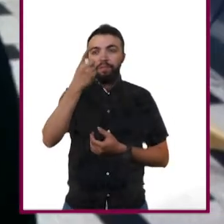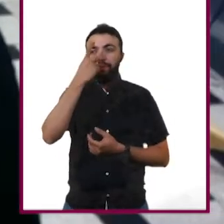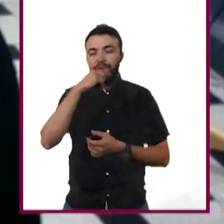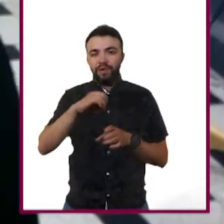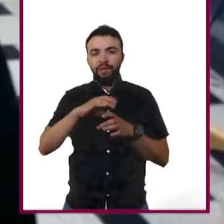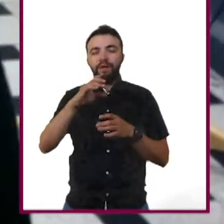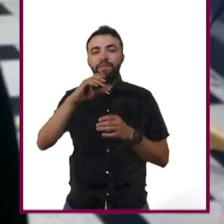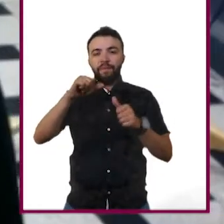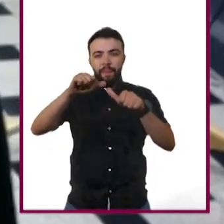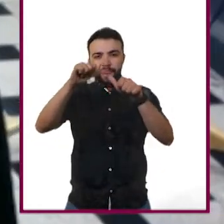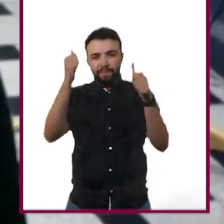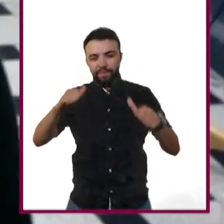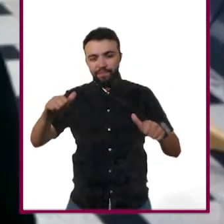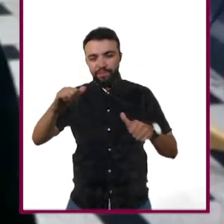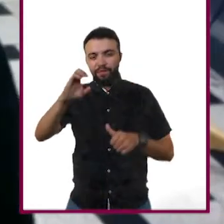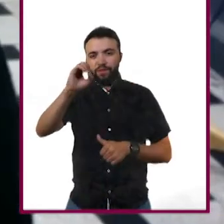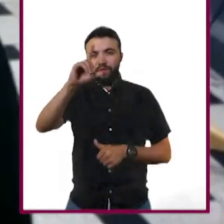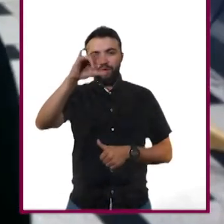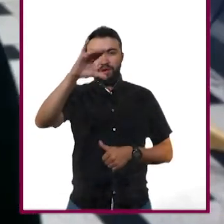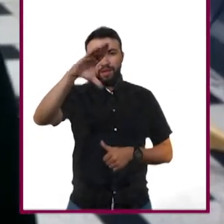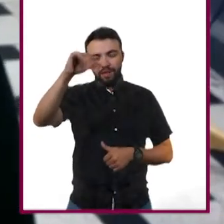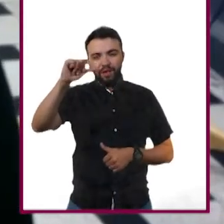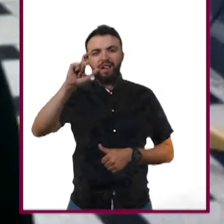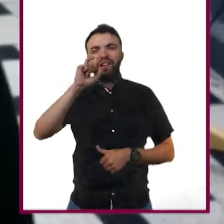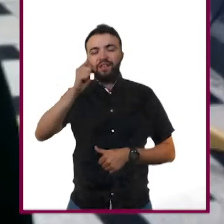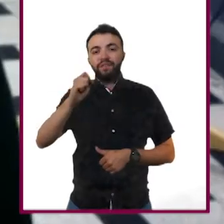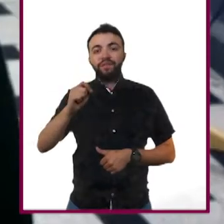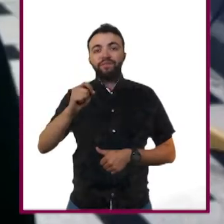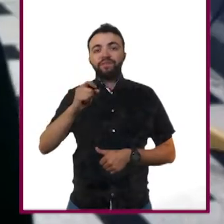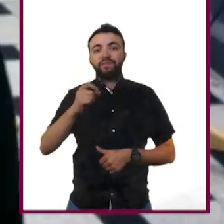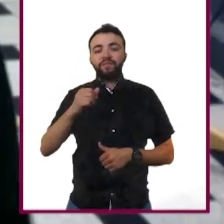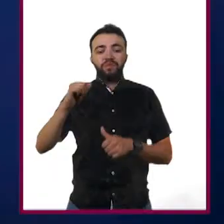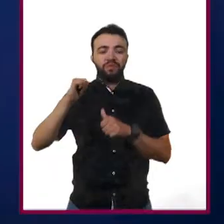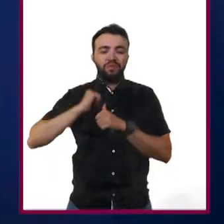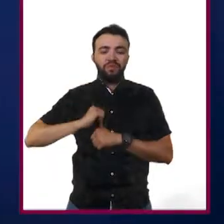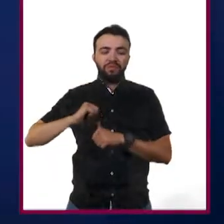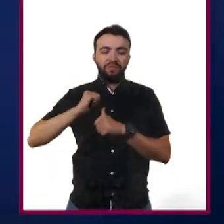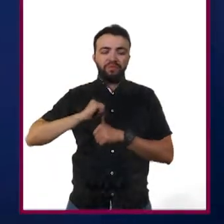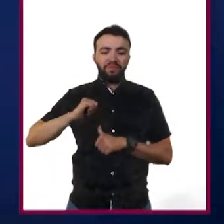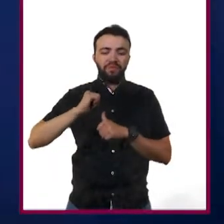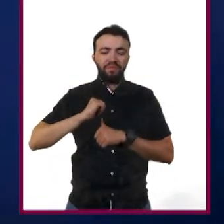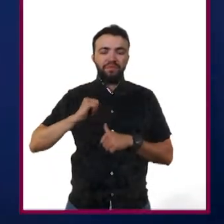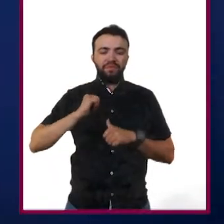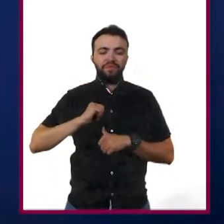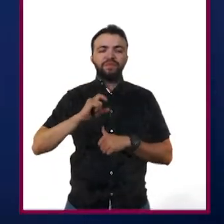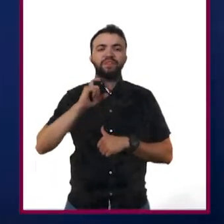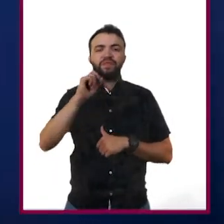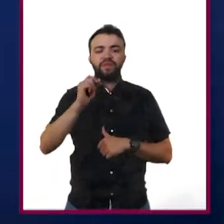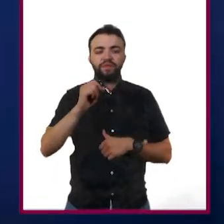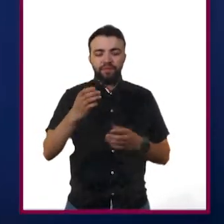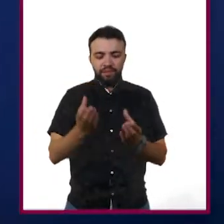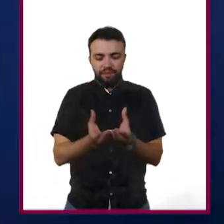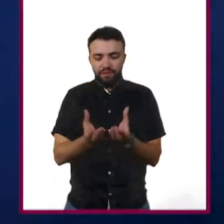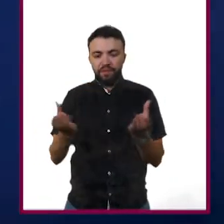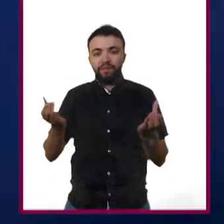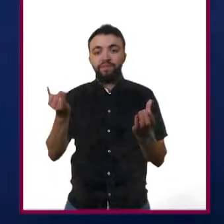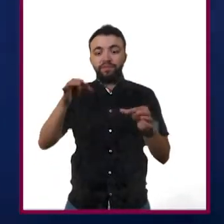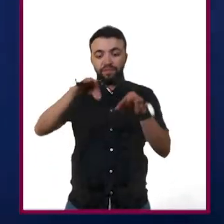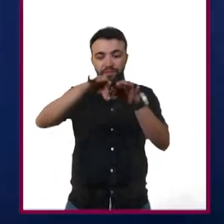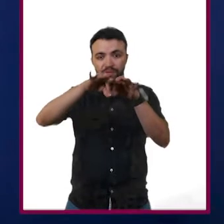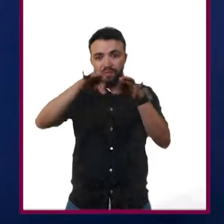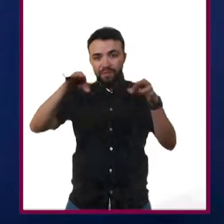eólica es un instrumento muy antiguo y consiste en una caja de resonancia y unas cuerdas, y